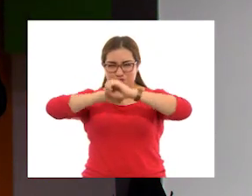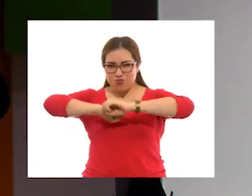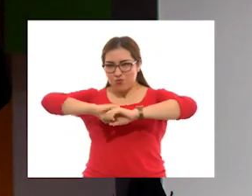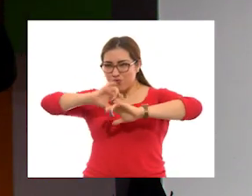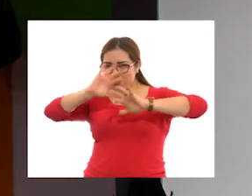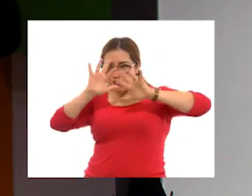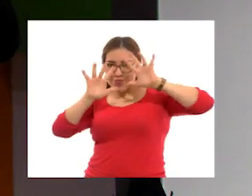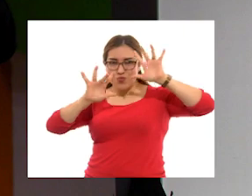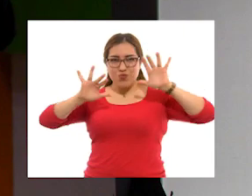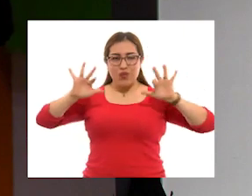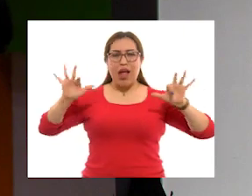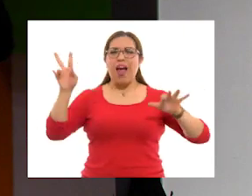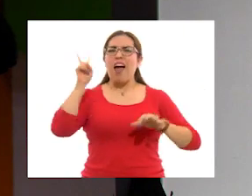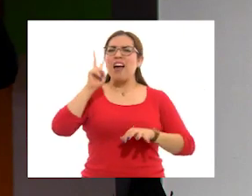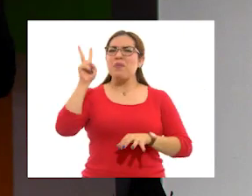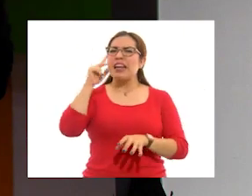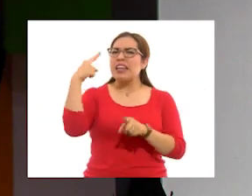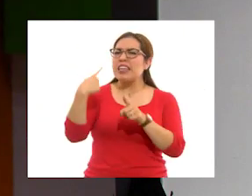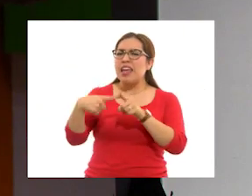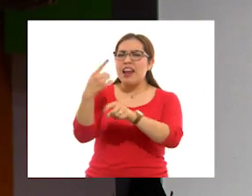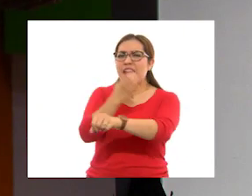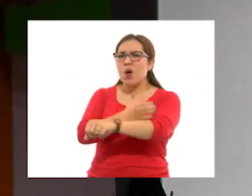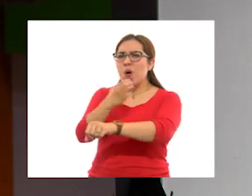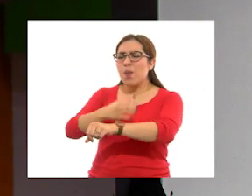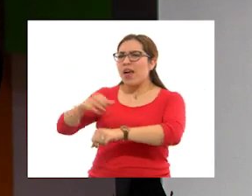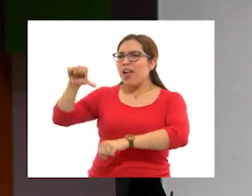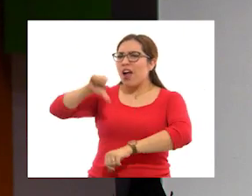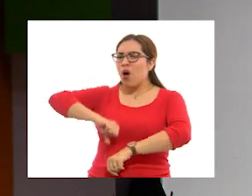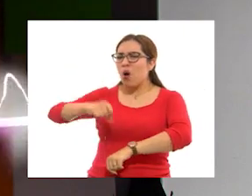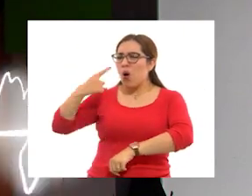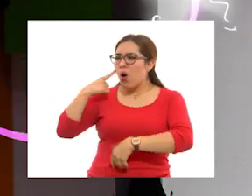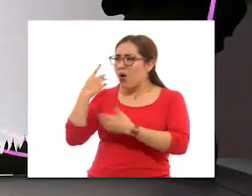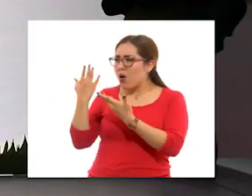descubrir quién más nos acompaña el día de hoy.